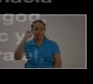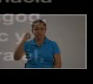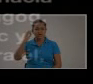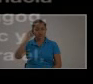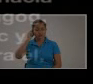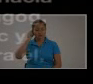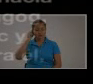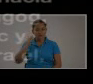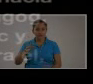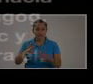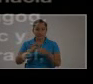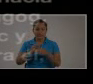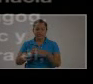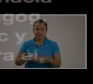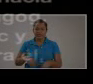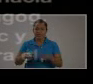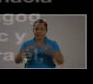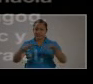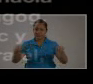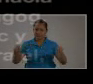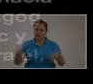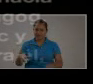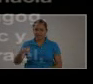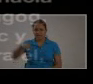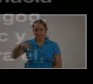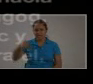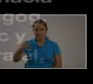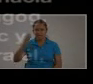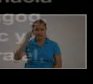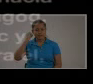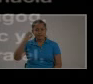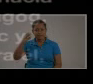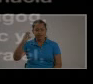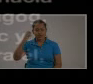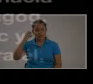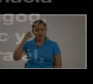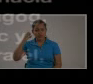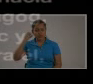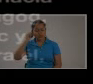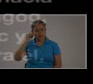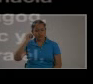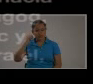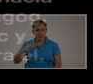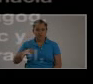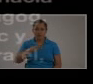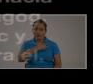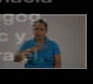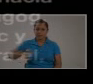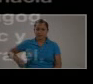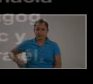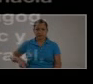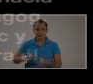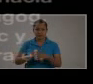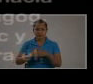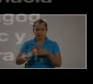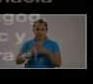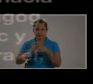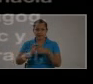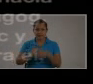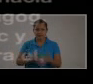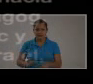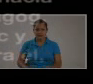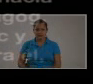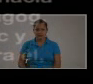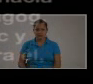la tierra de Magog, príncipe de Ros, Mesec y Tubal, y